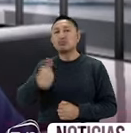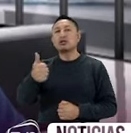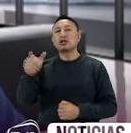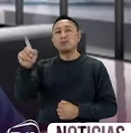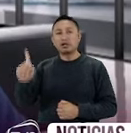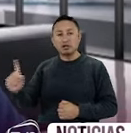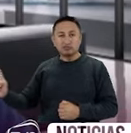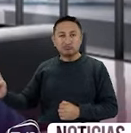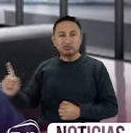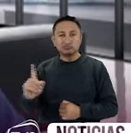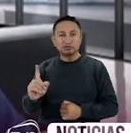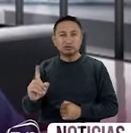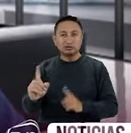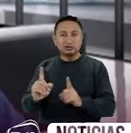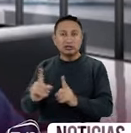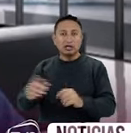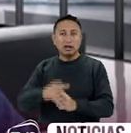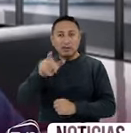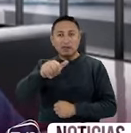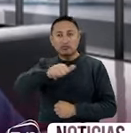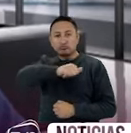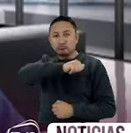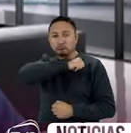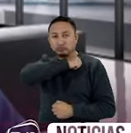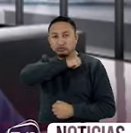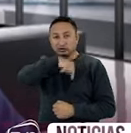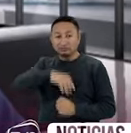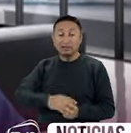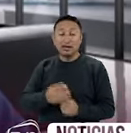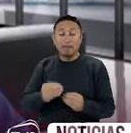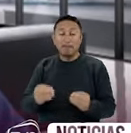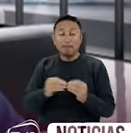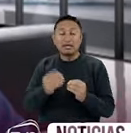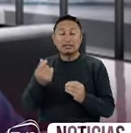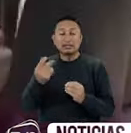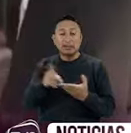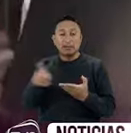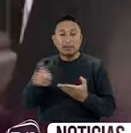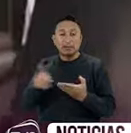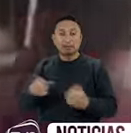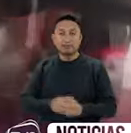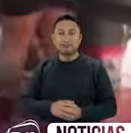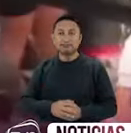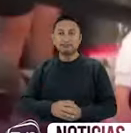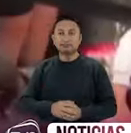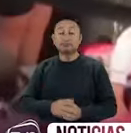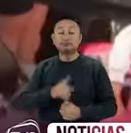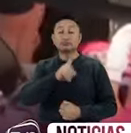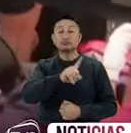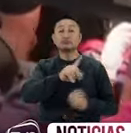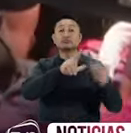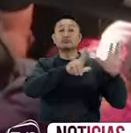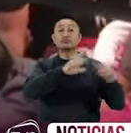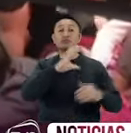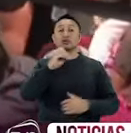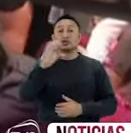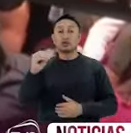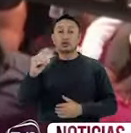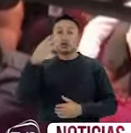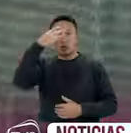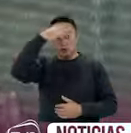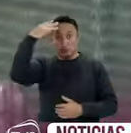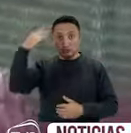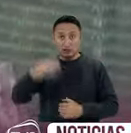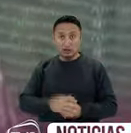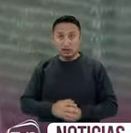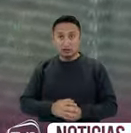actúe como secuestrador para sacar más dinero a la familia. Según 1.800 migrantes, la extorsión es muy